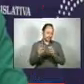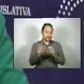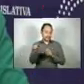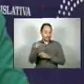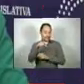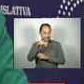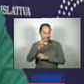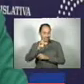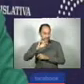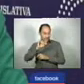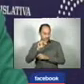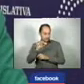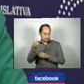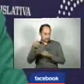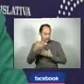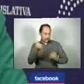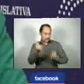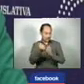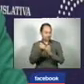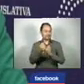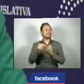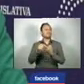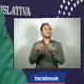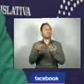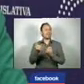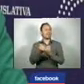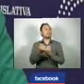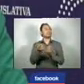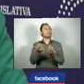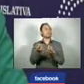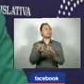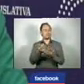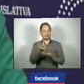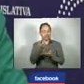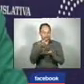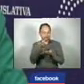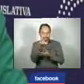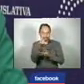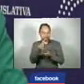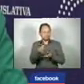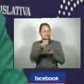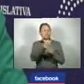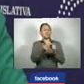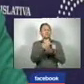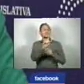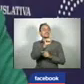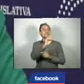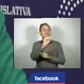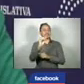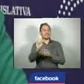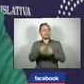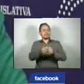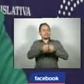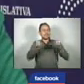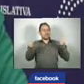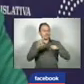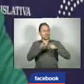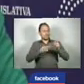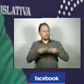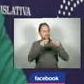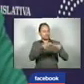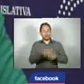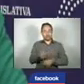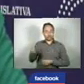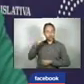Quijano es el respaldo económico de 100 millones de dólares. Manifieste el señor